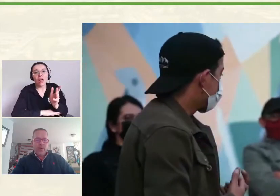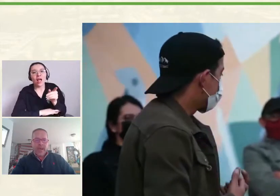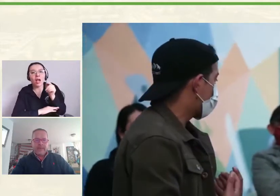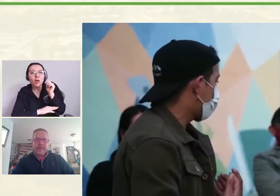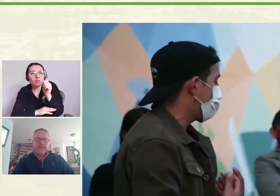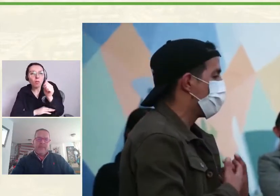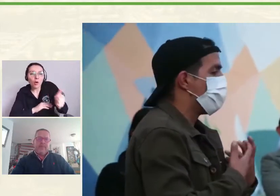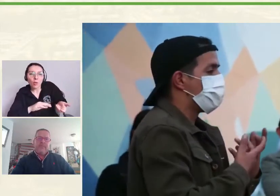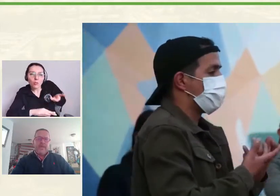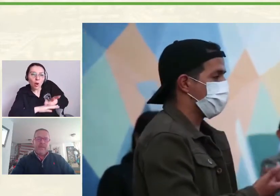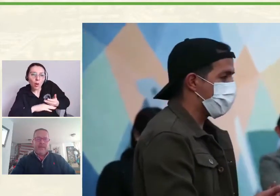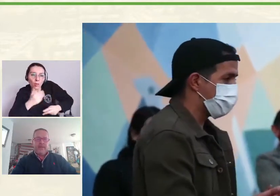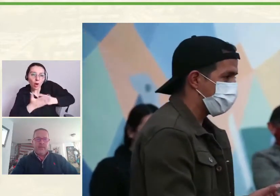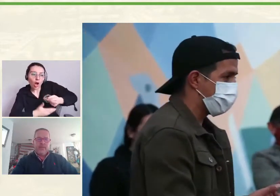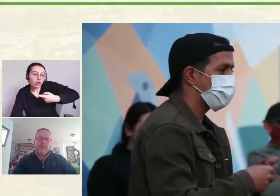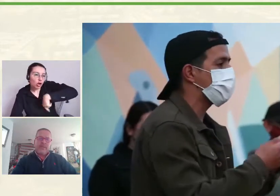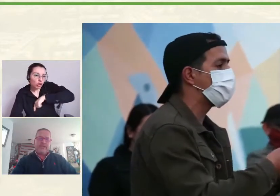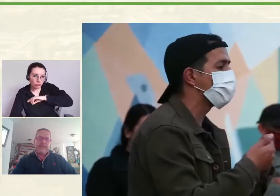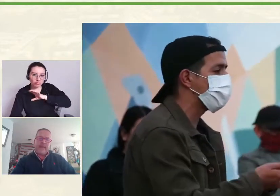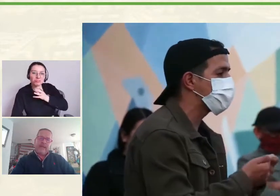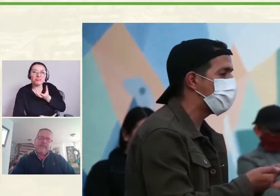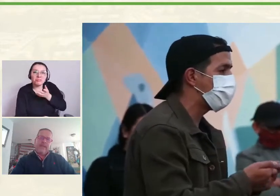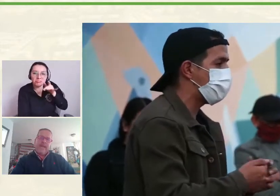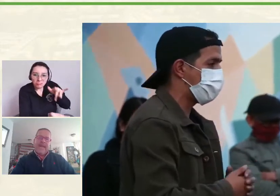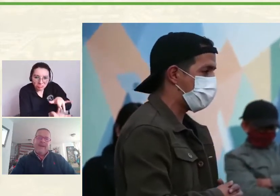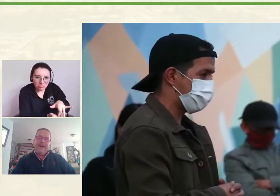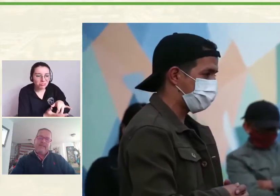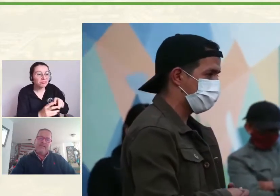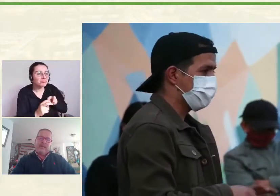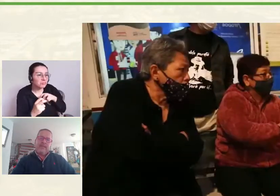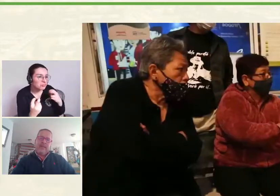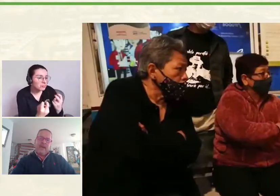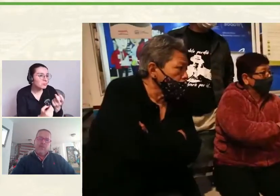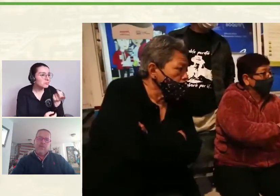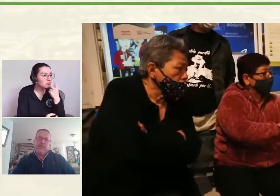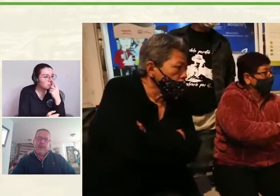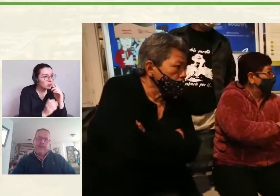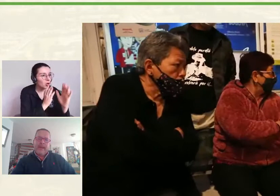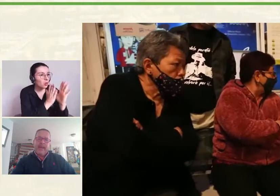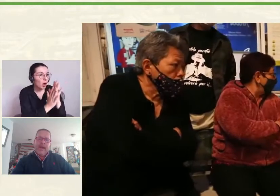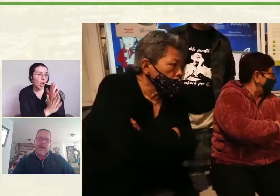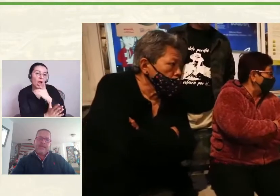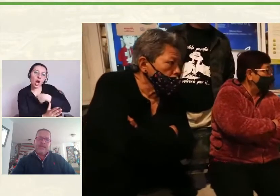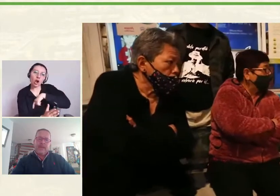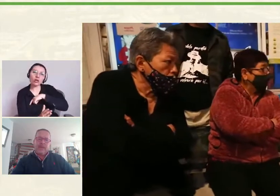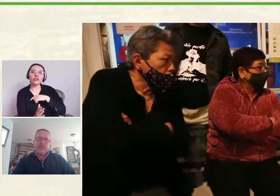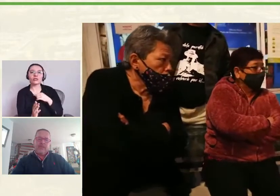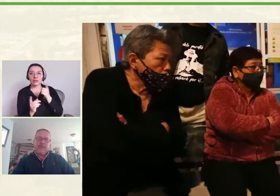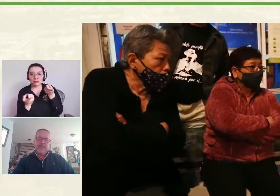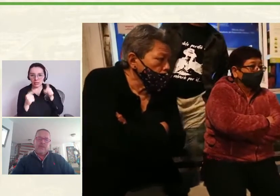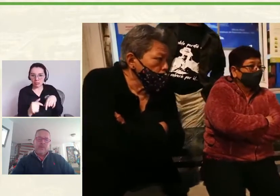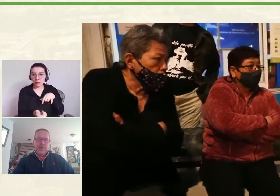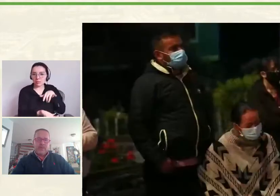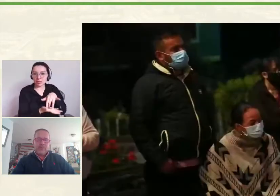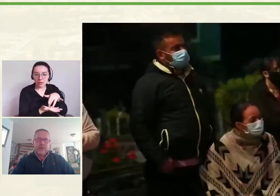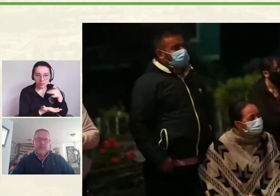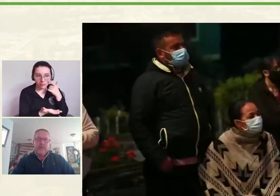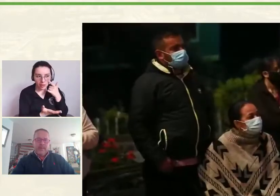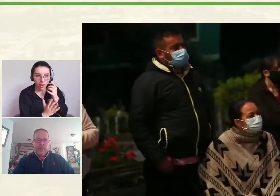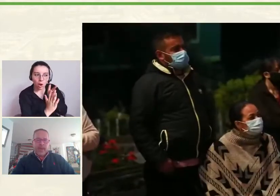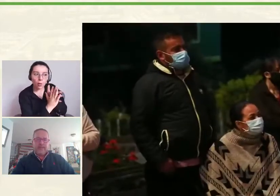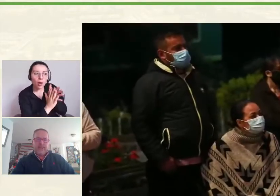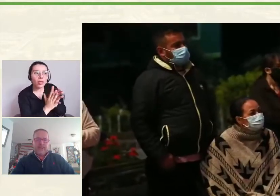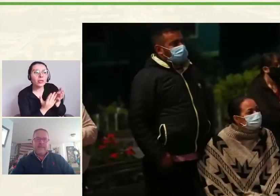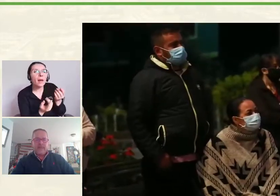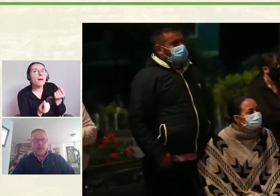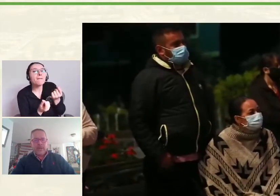dándoles volantes y finalmente fuimos a presentarles el avance frente a un primer acercamiento a este presupuesto para